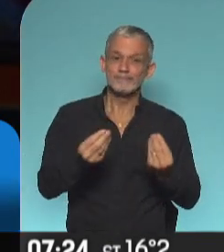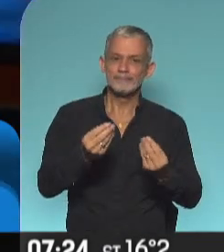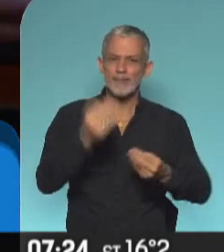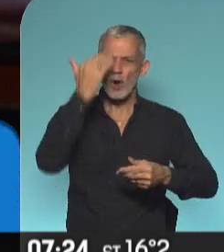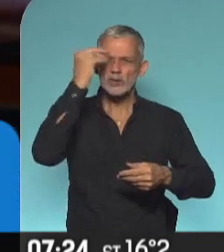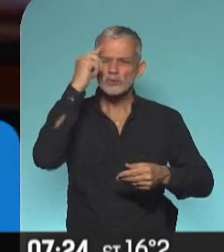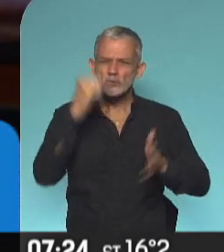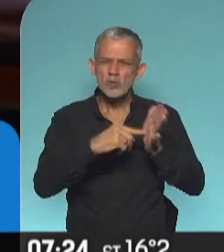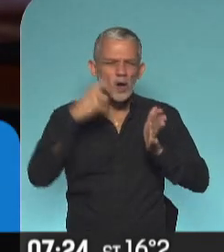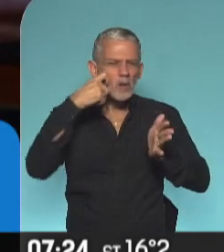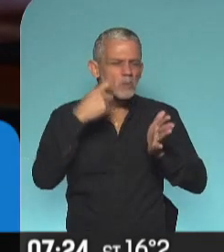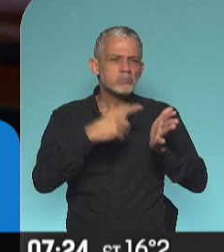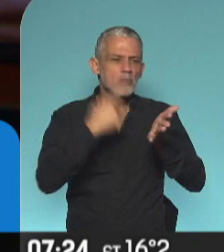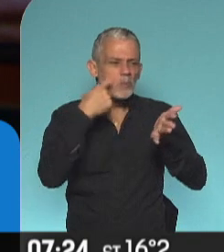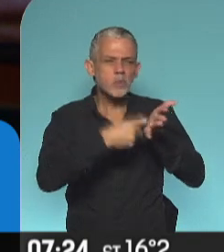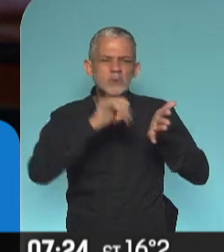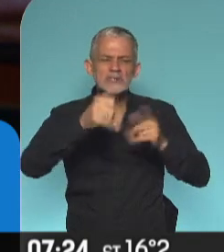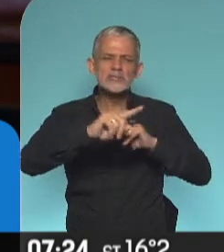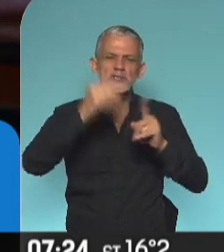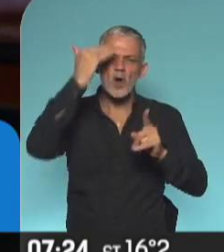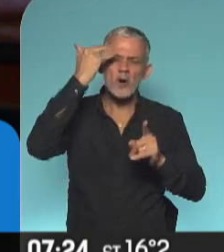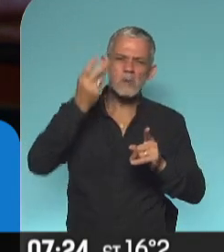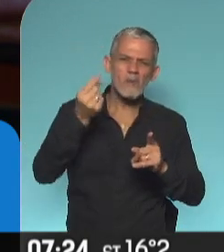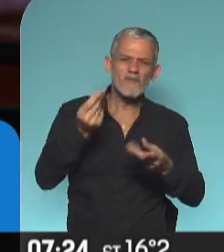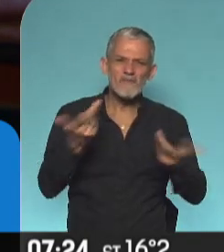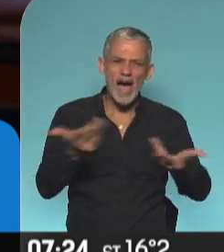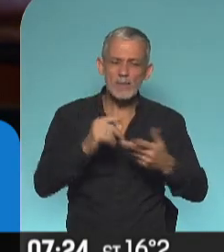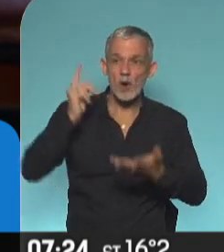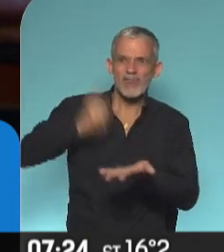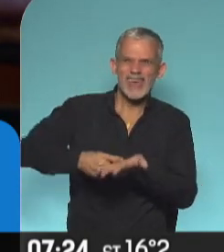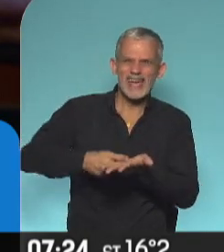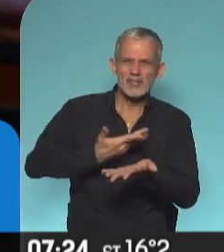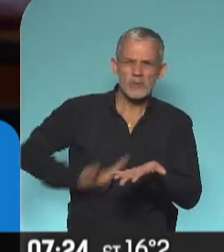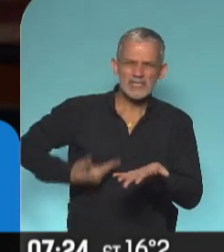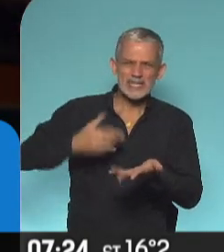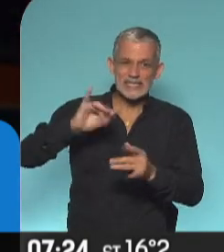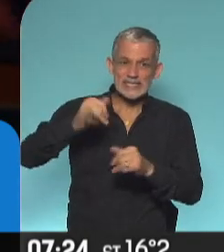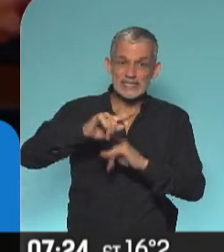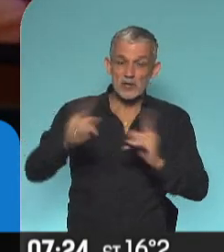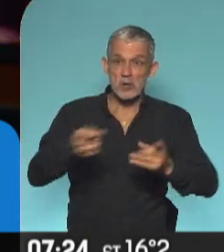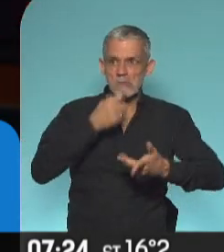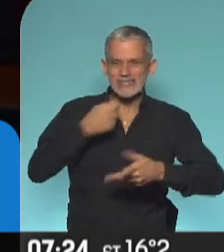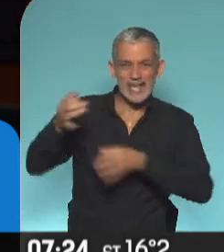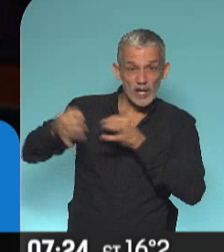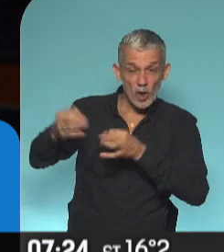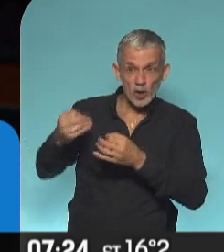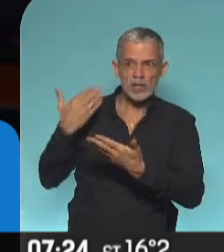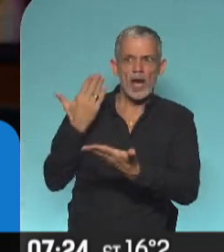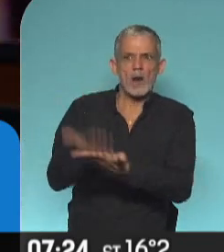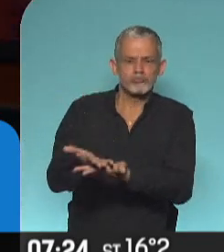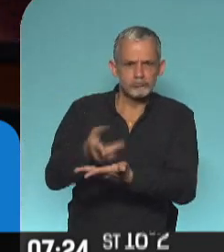la validez o no de trasladar a un juez por un decreto presidencial. En el caso de que la Corte avalara